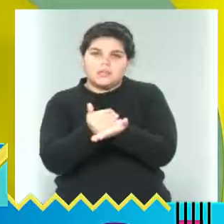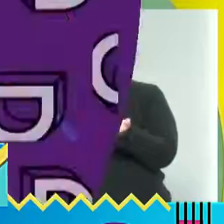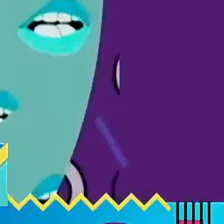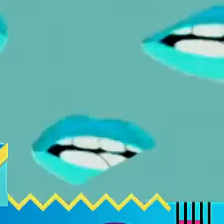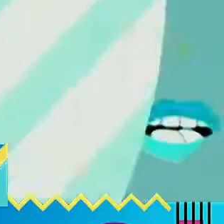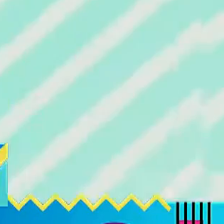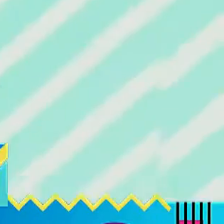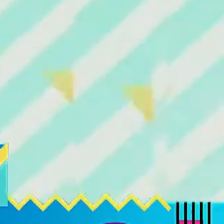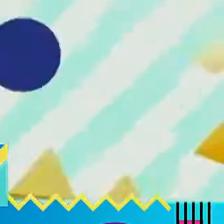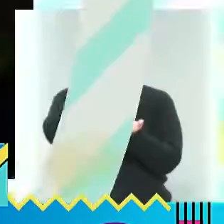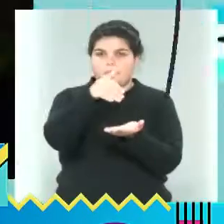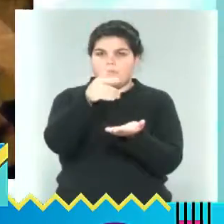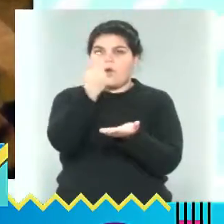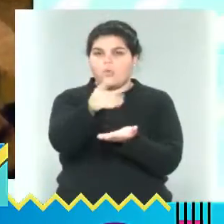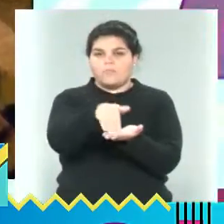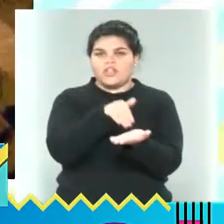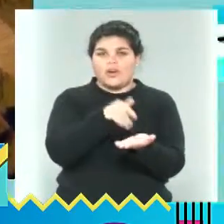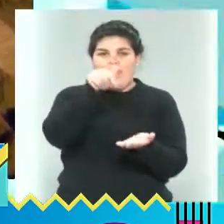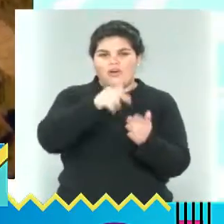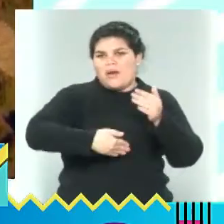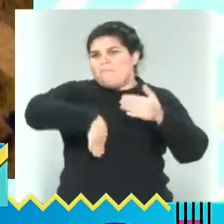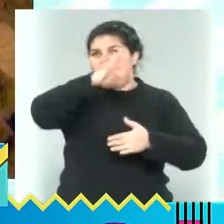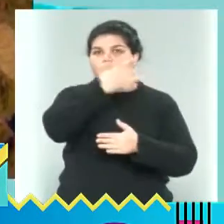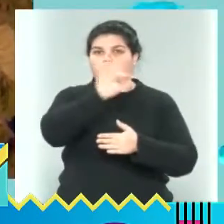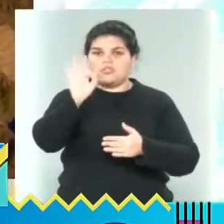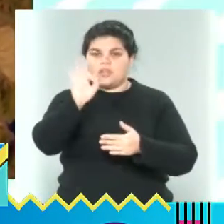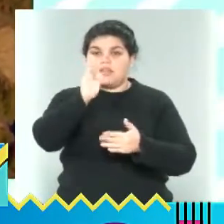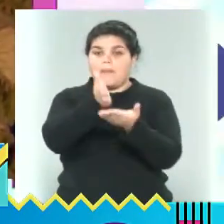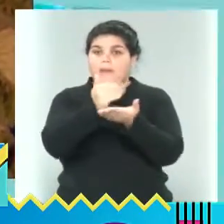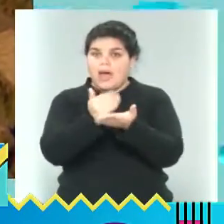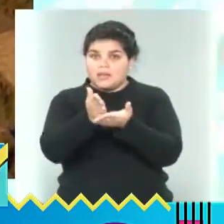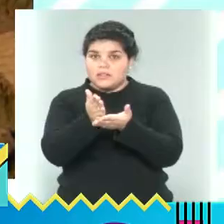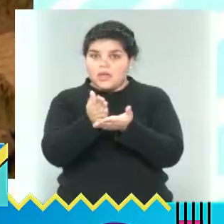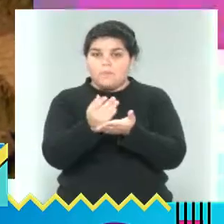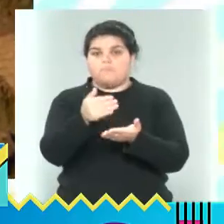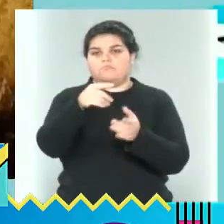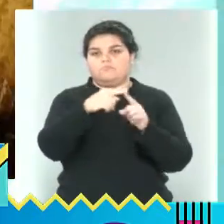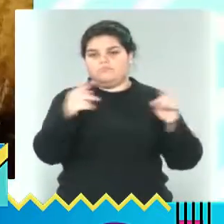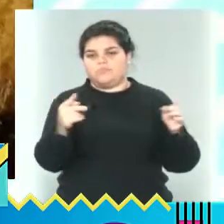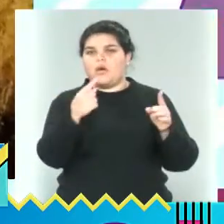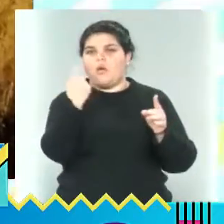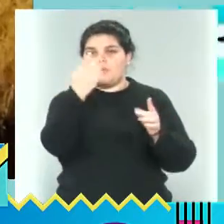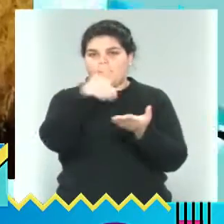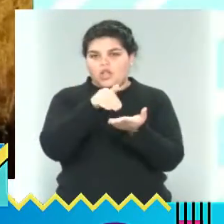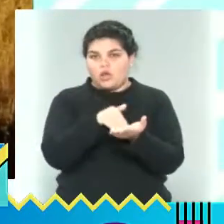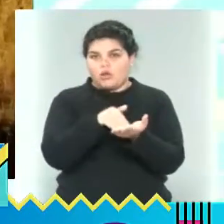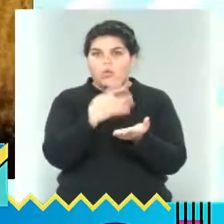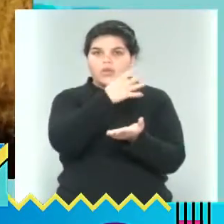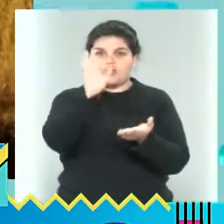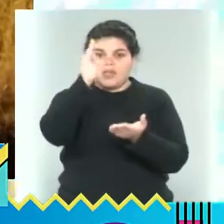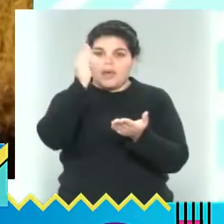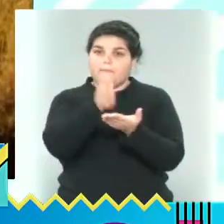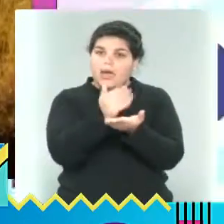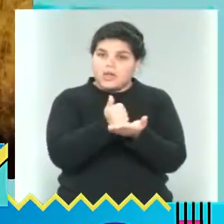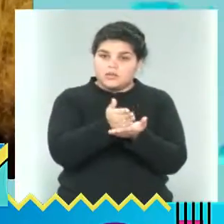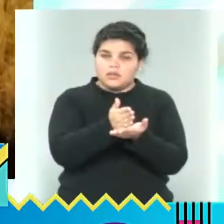preindustrial, estamos superando las 400 partes por millón, que hay toda una comunidad científica fuertemente preocupada para que